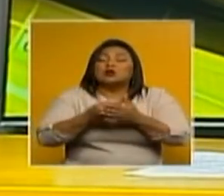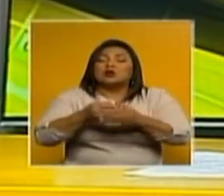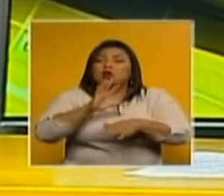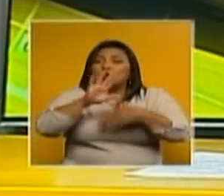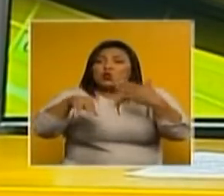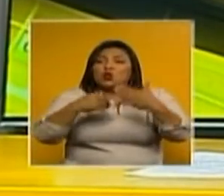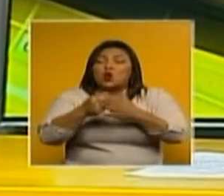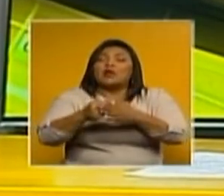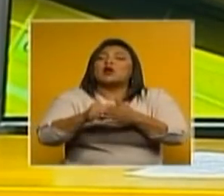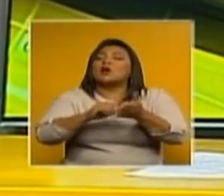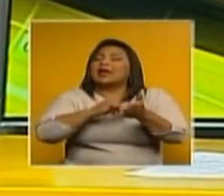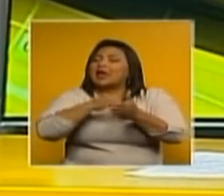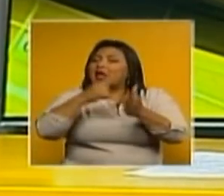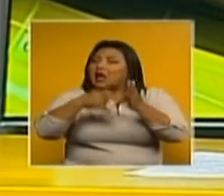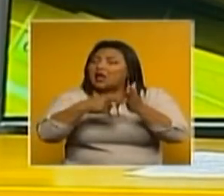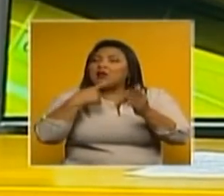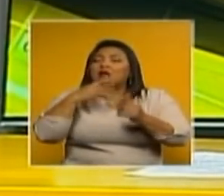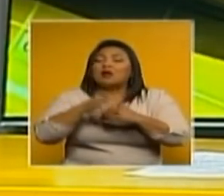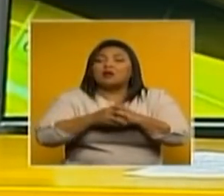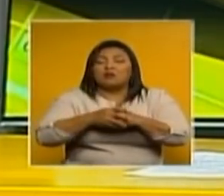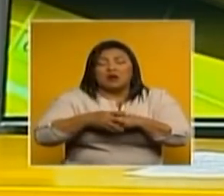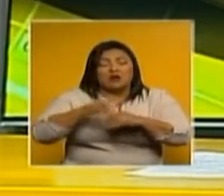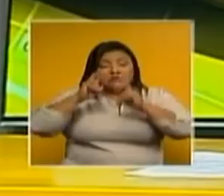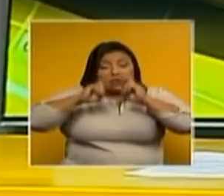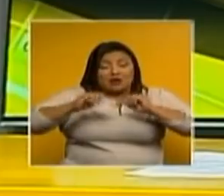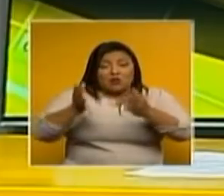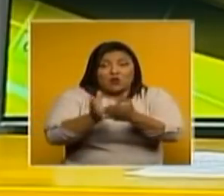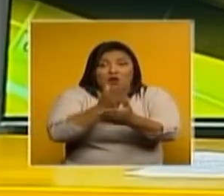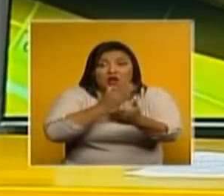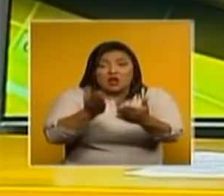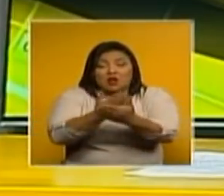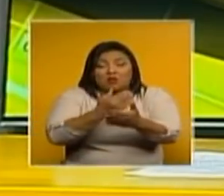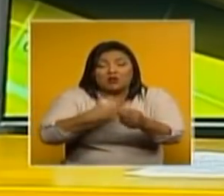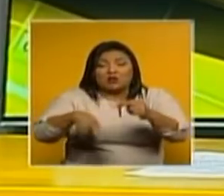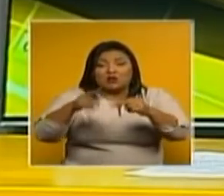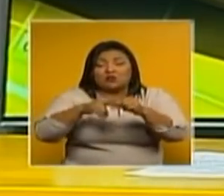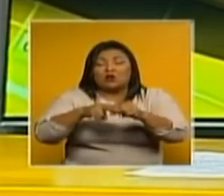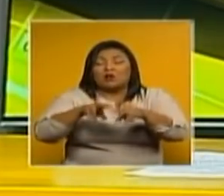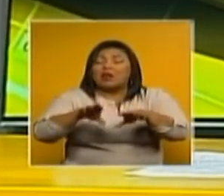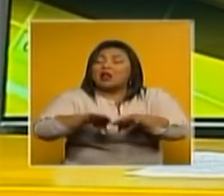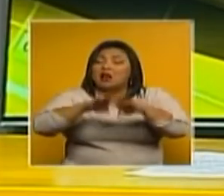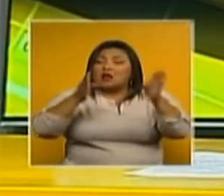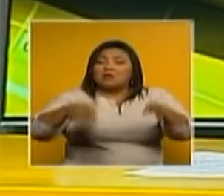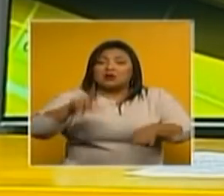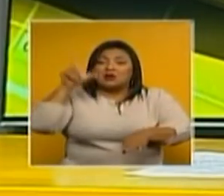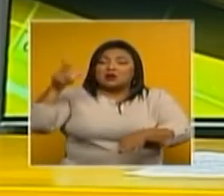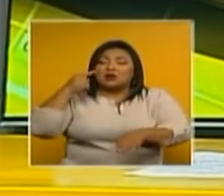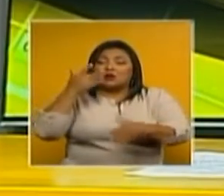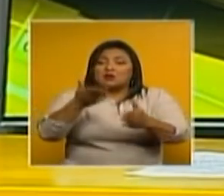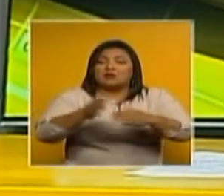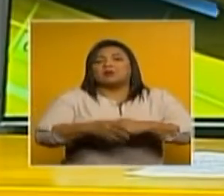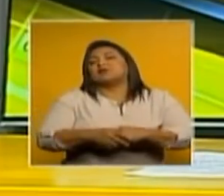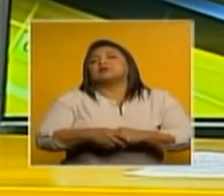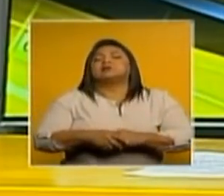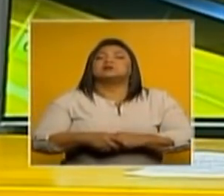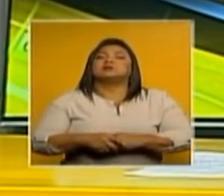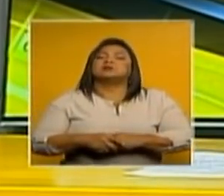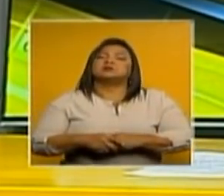la evasión tributaria. Añadió que se abrirá un expediente al respecto en la mesa legislativa que dirige.